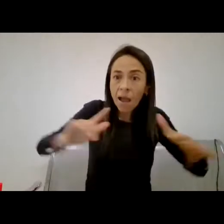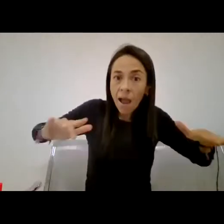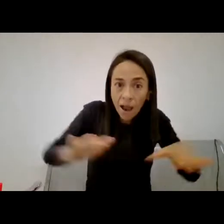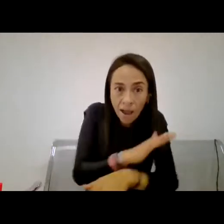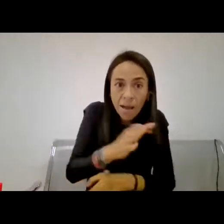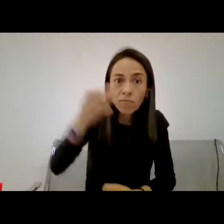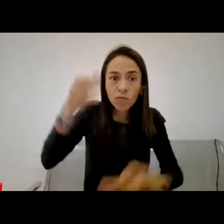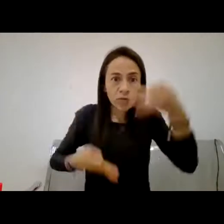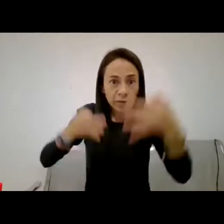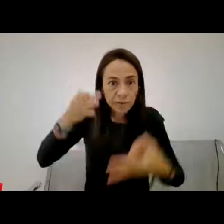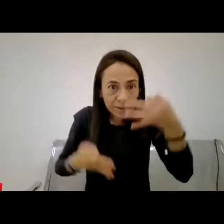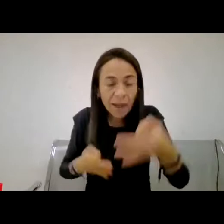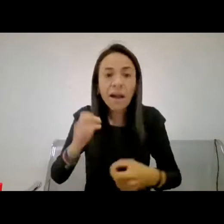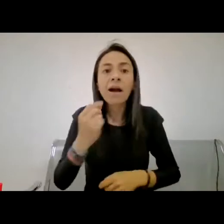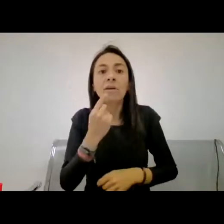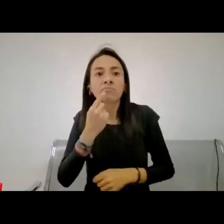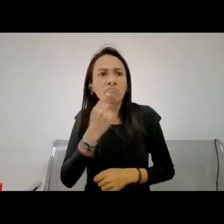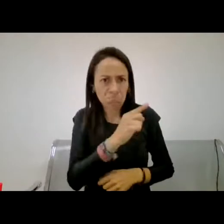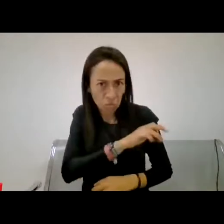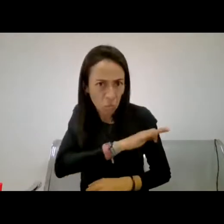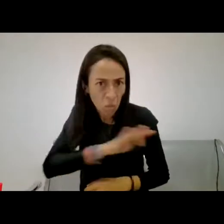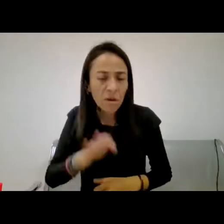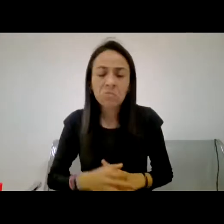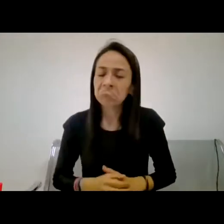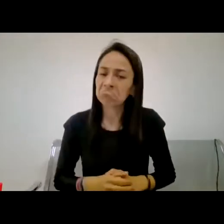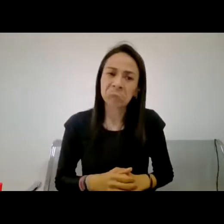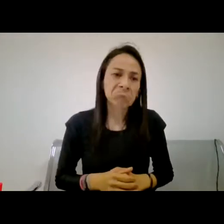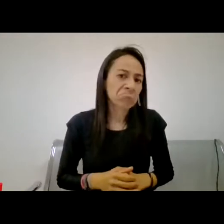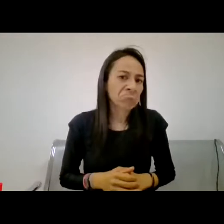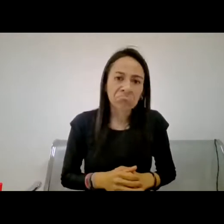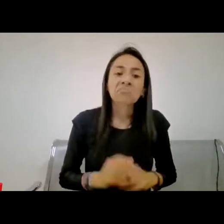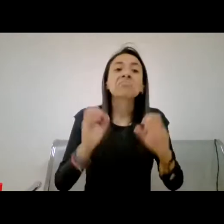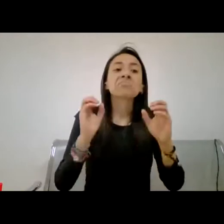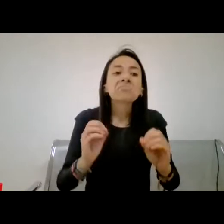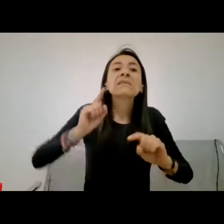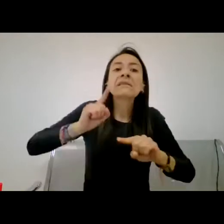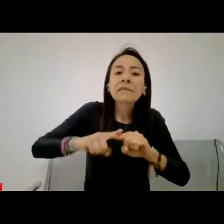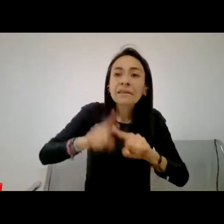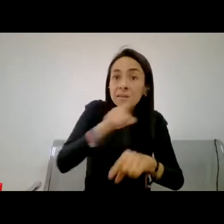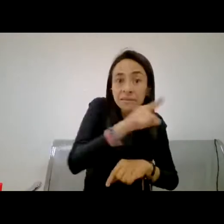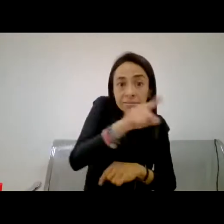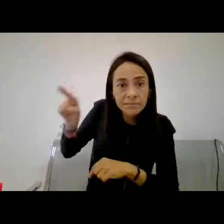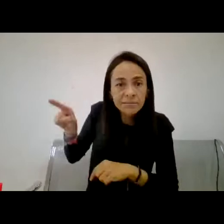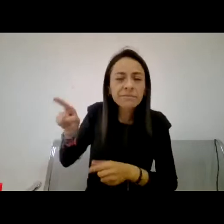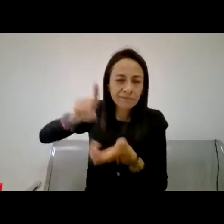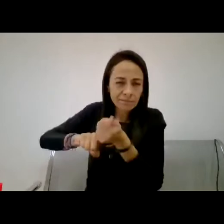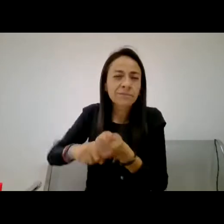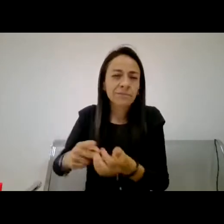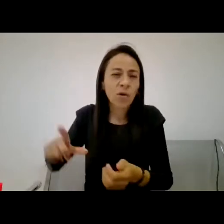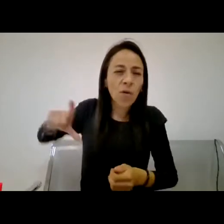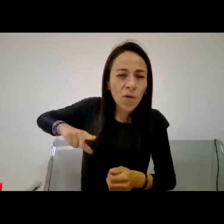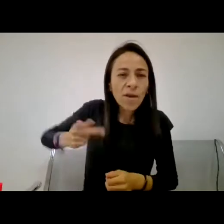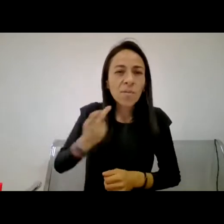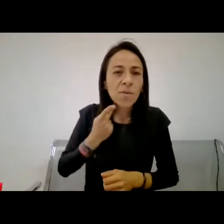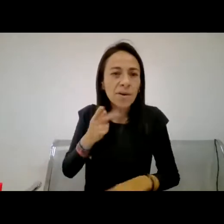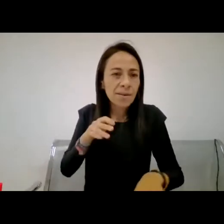que las figuras públicas, que son muy pocas, que pueden interponer una acción de inconstitucionalidad sobre la